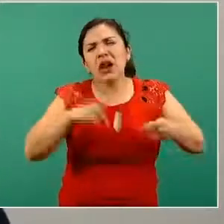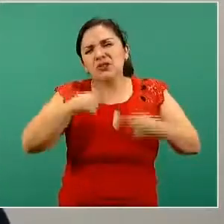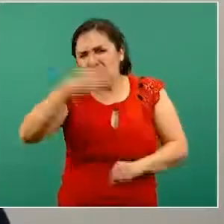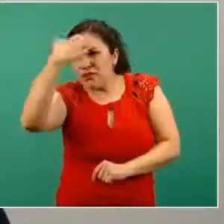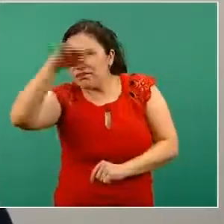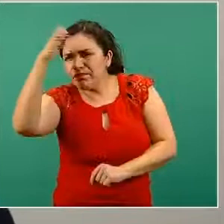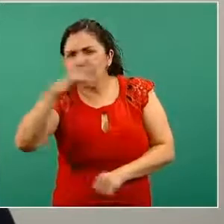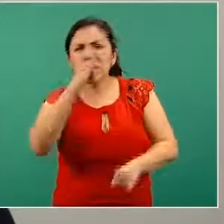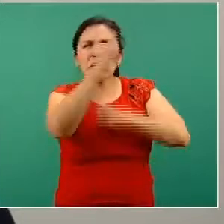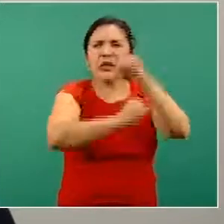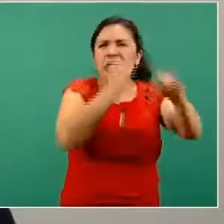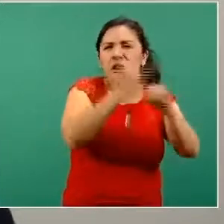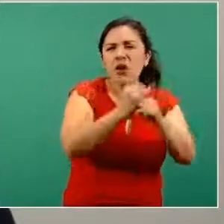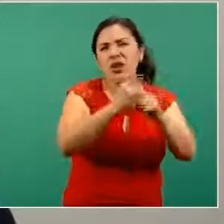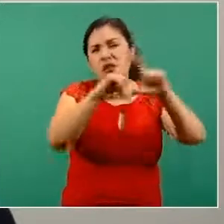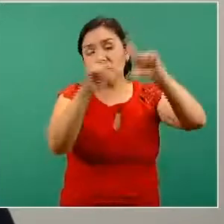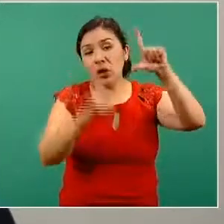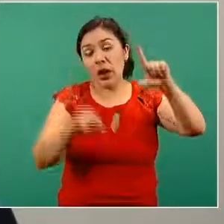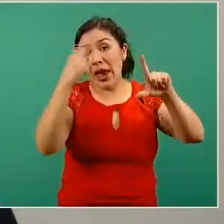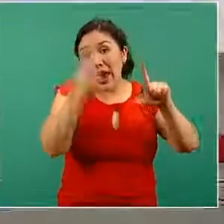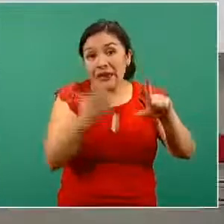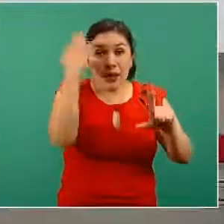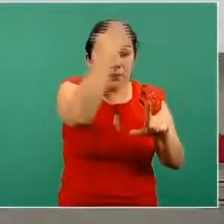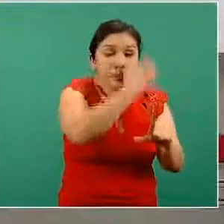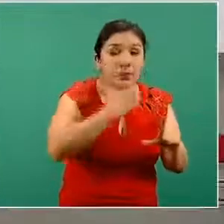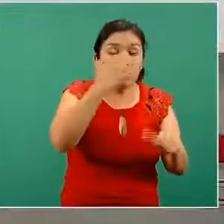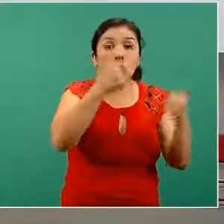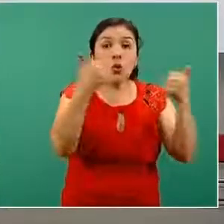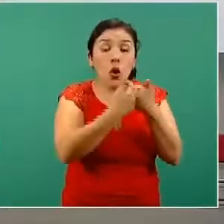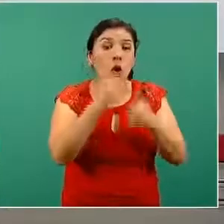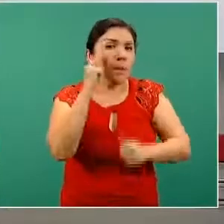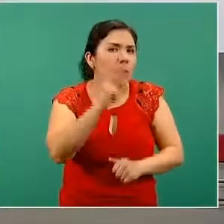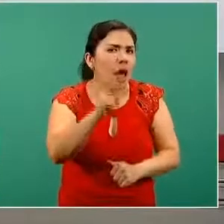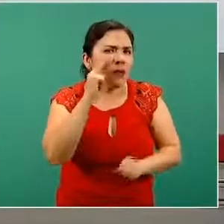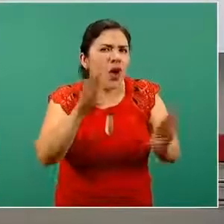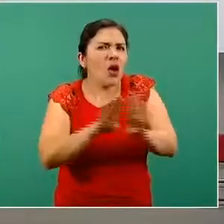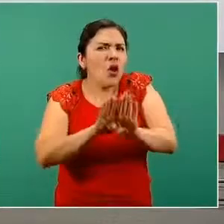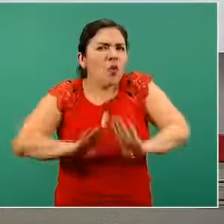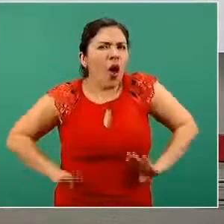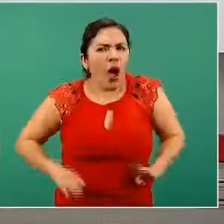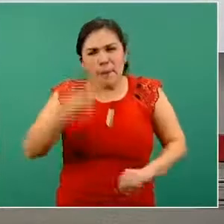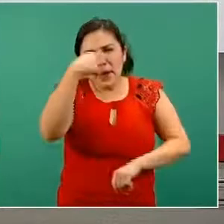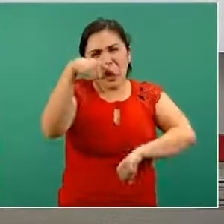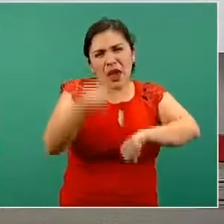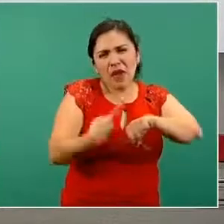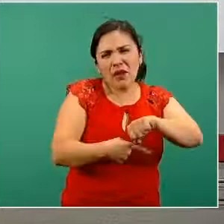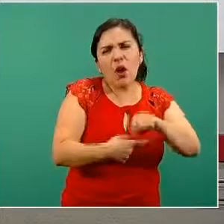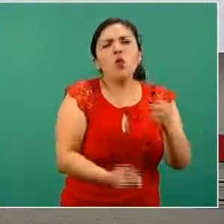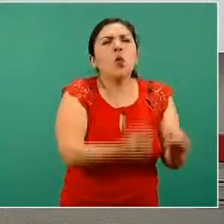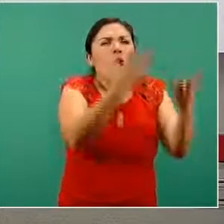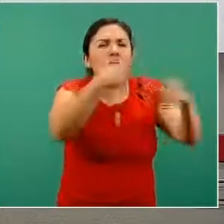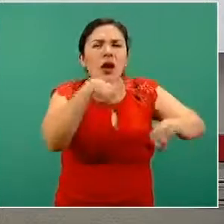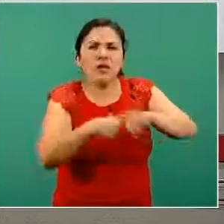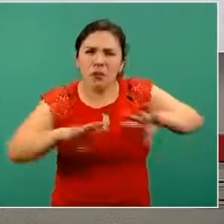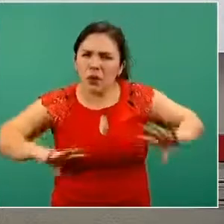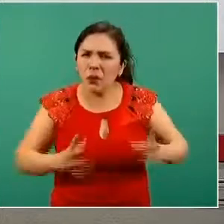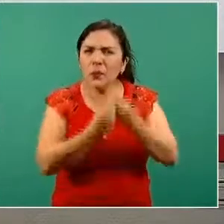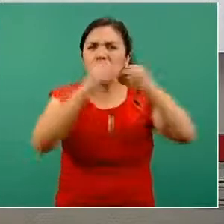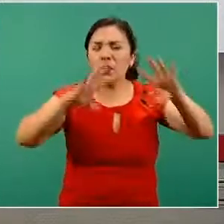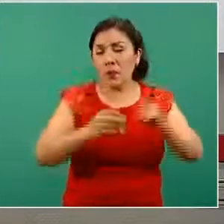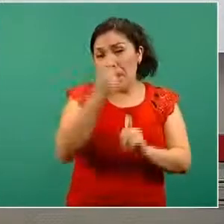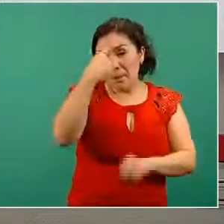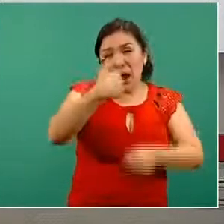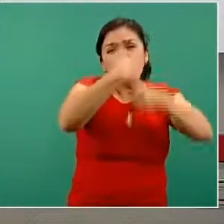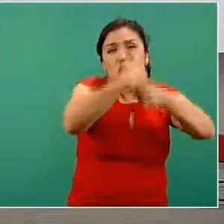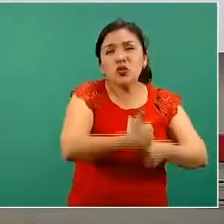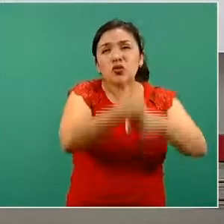e internacionales, que a través del análisis del comportamiento epidémico, de las afectaciones que ha generado la